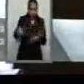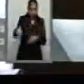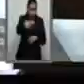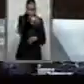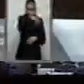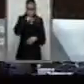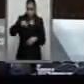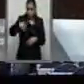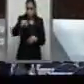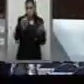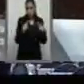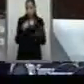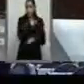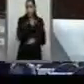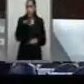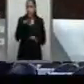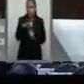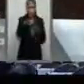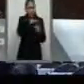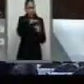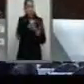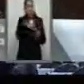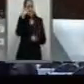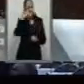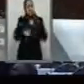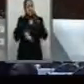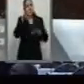aquí, en la máxima tribuna, para hacerlo.